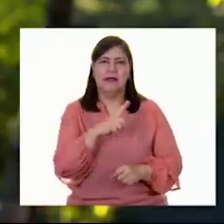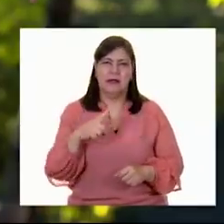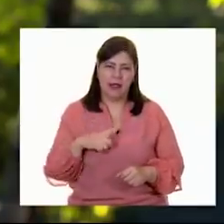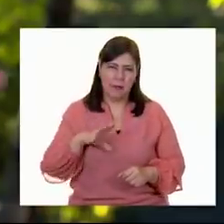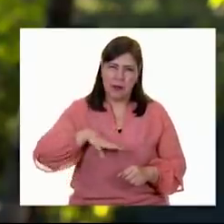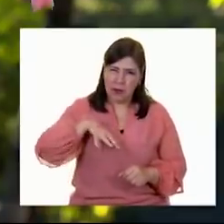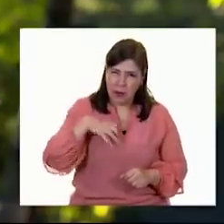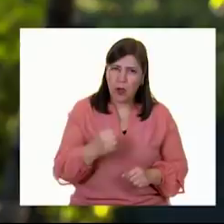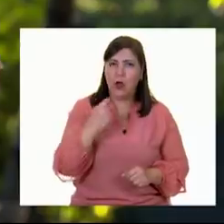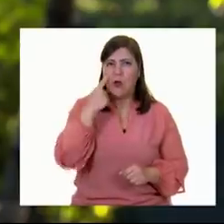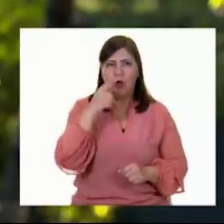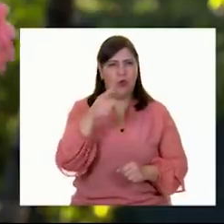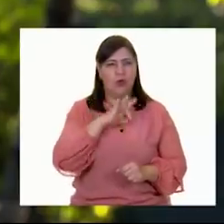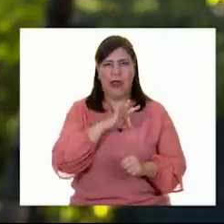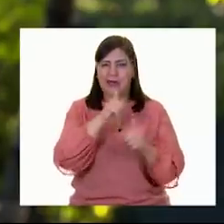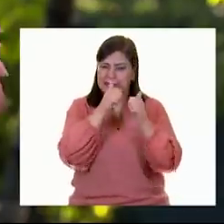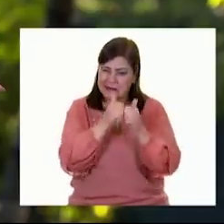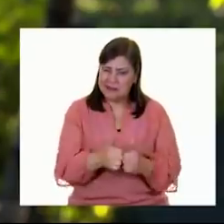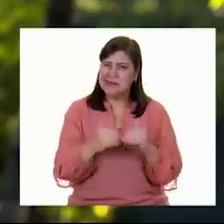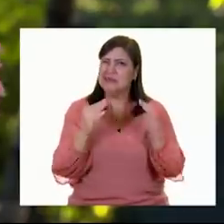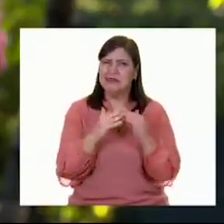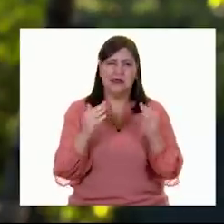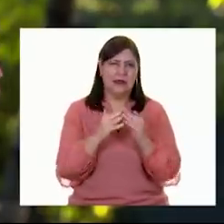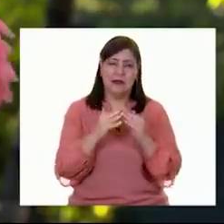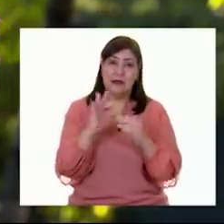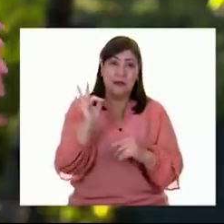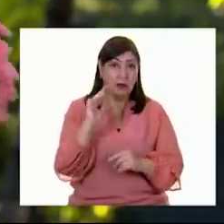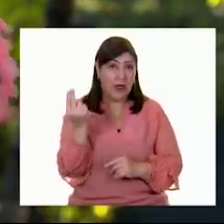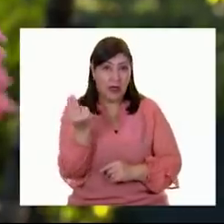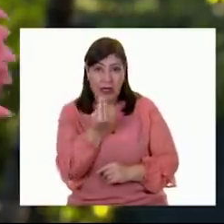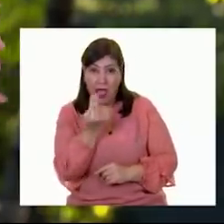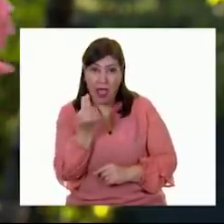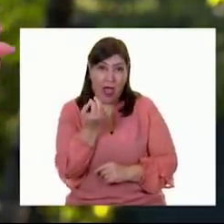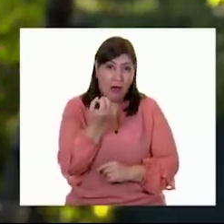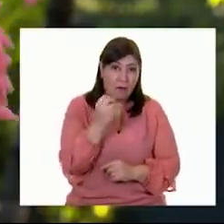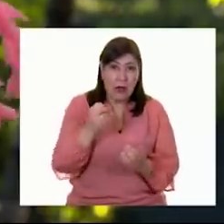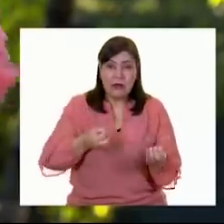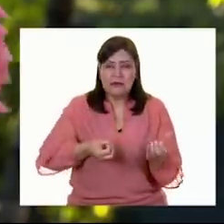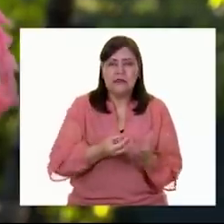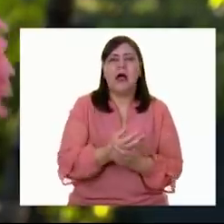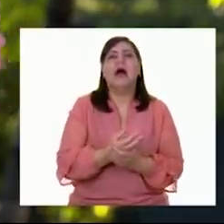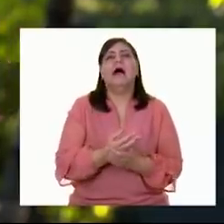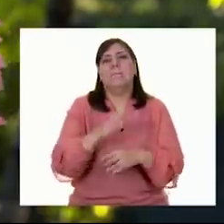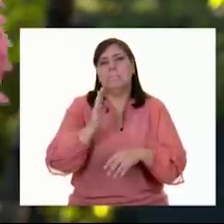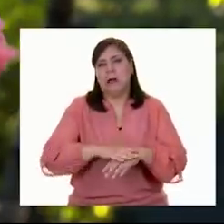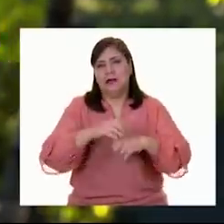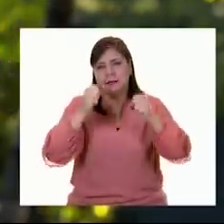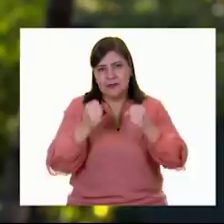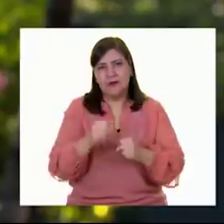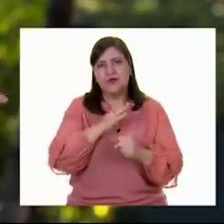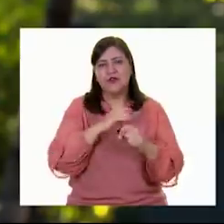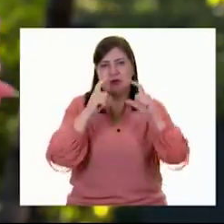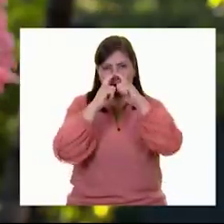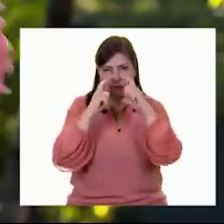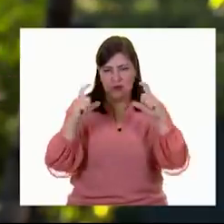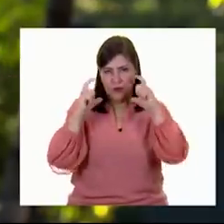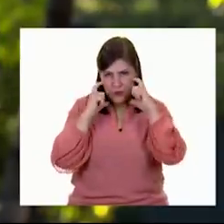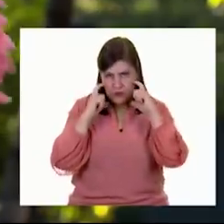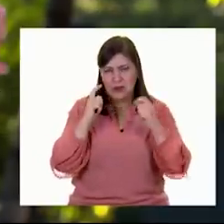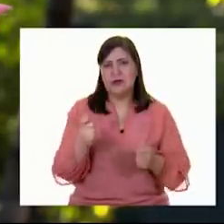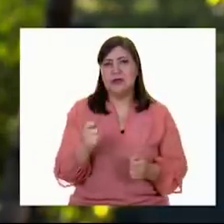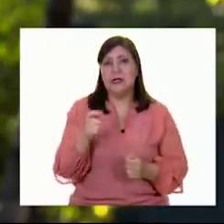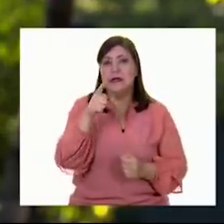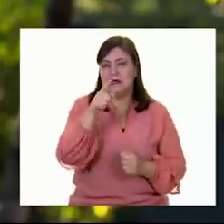no salir de casa a menos que sea muy necesario. Si lo haces, utiliza el